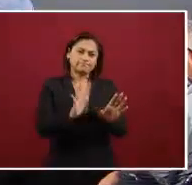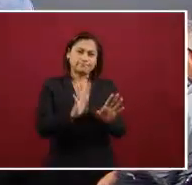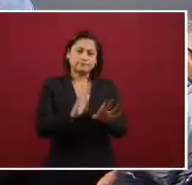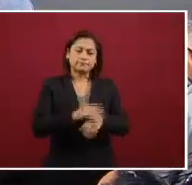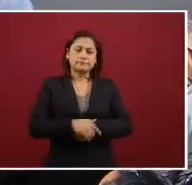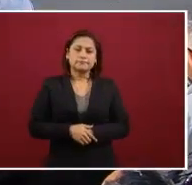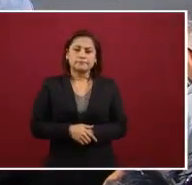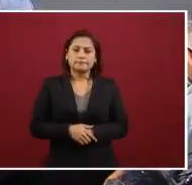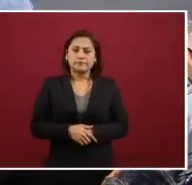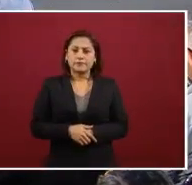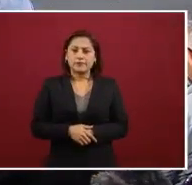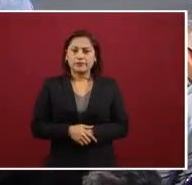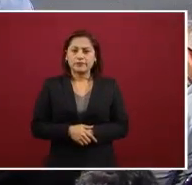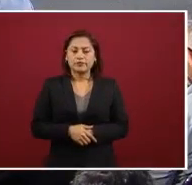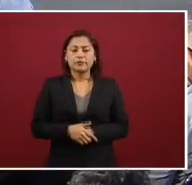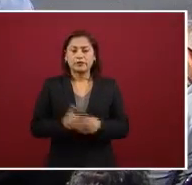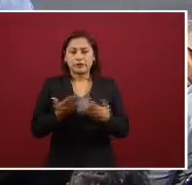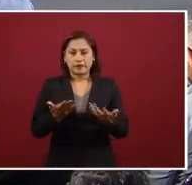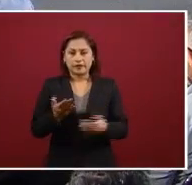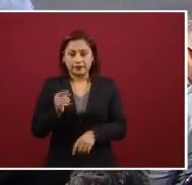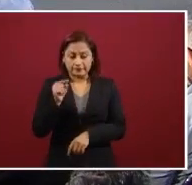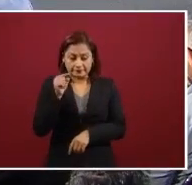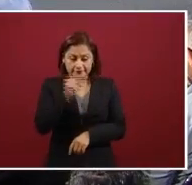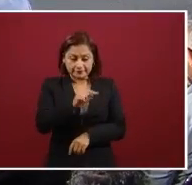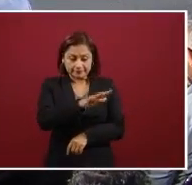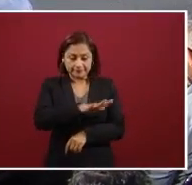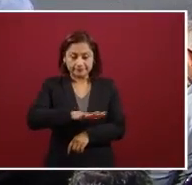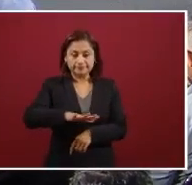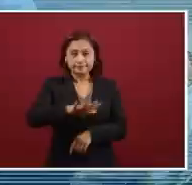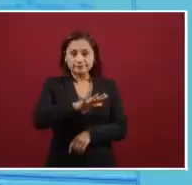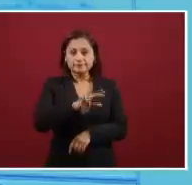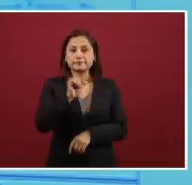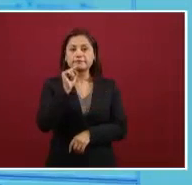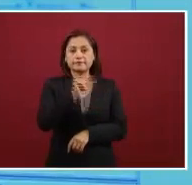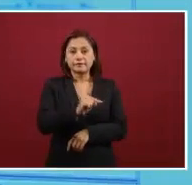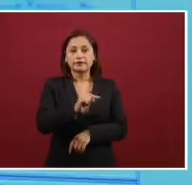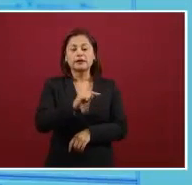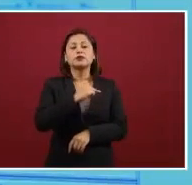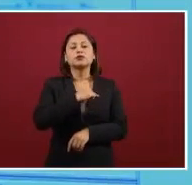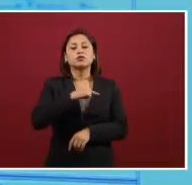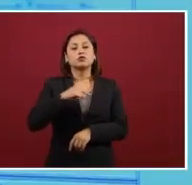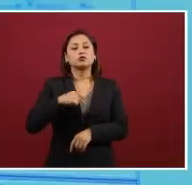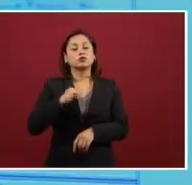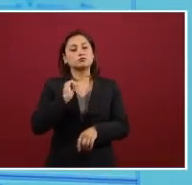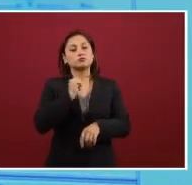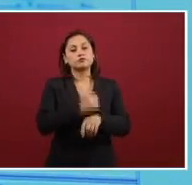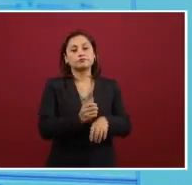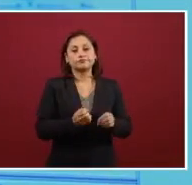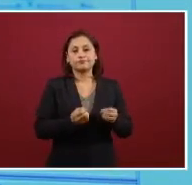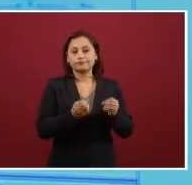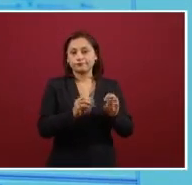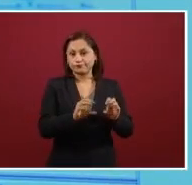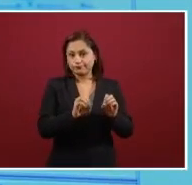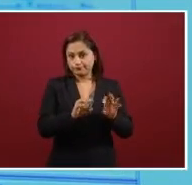Entonces, ahí vamos a atender en lo que